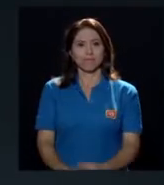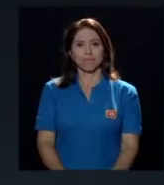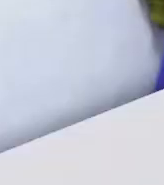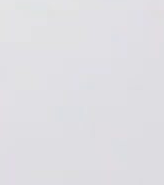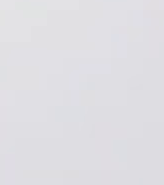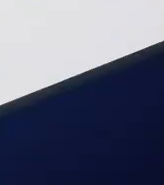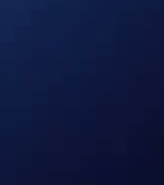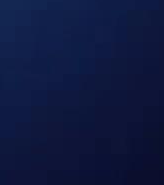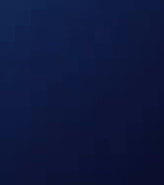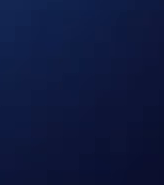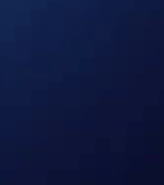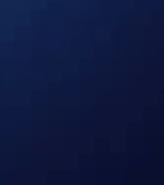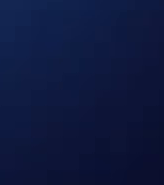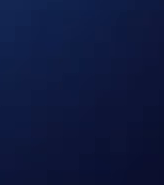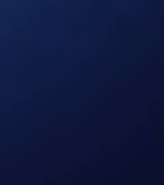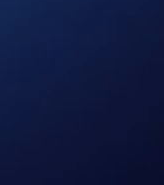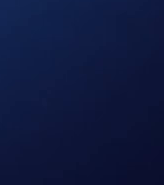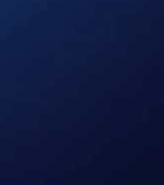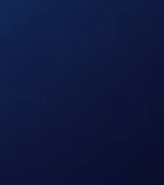Regresamos.